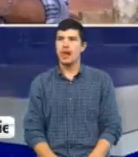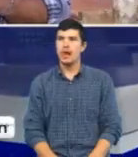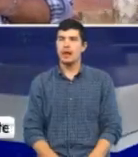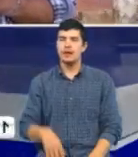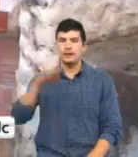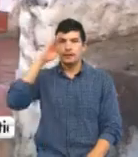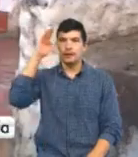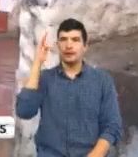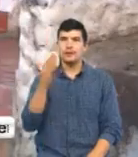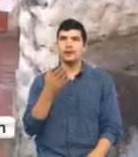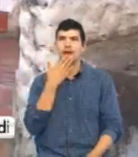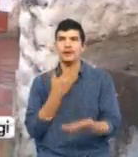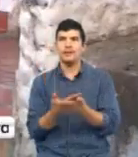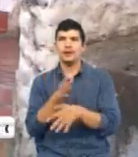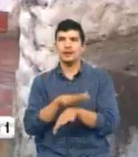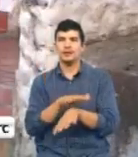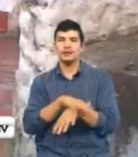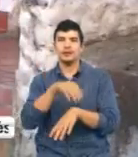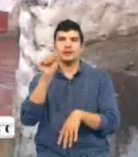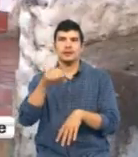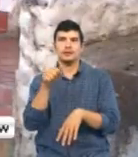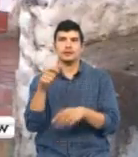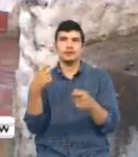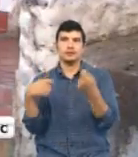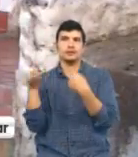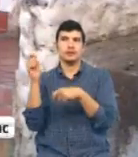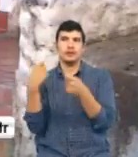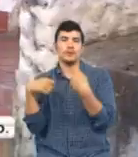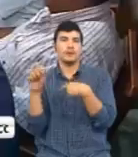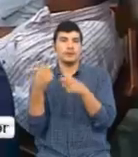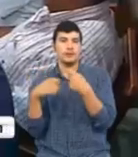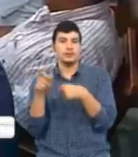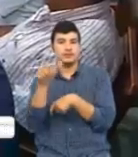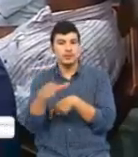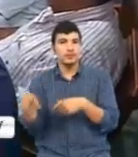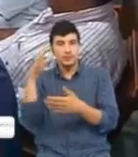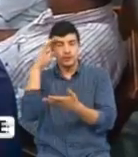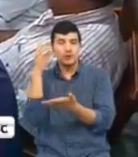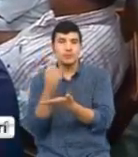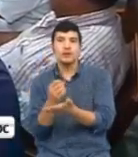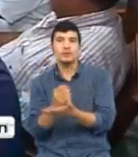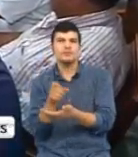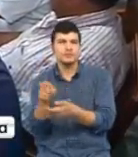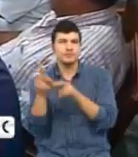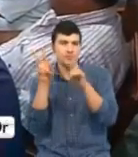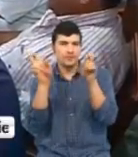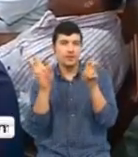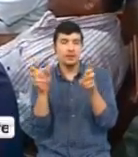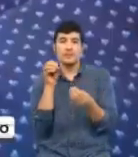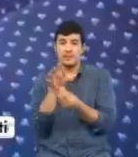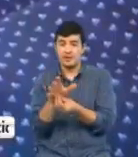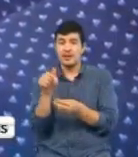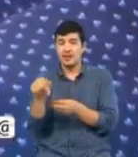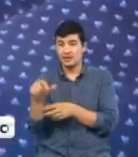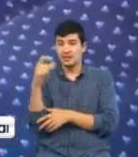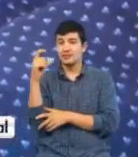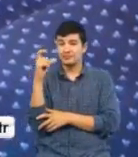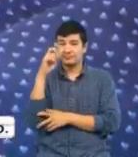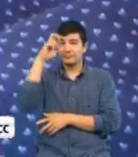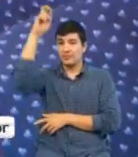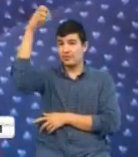Hola Astrid, muy buenas tardes. Pues los comerciantes también tienen su punto de vista acerca de la inseguridad en la capital del norte de